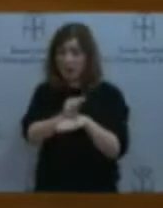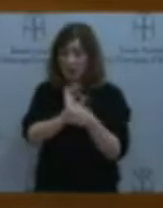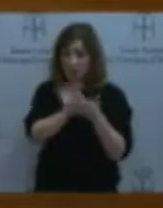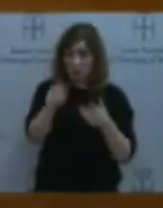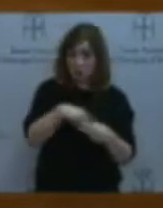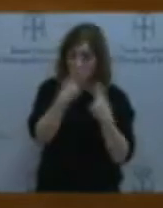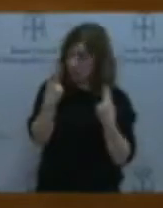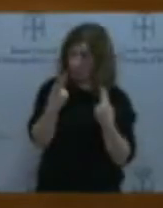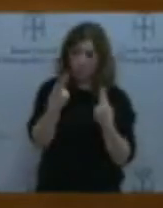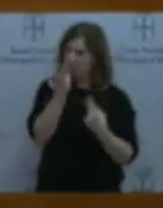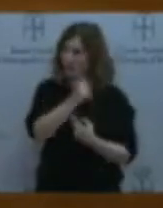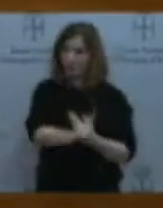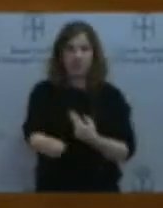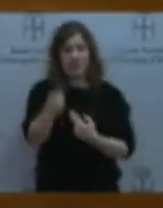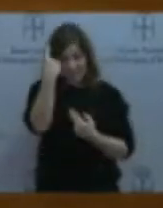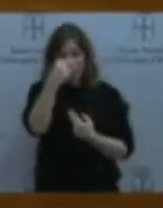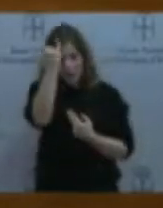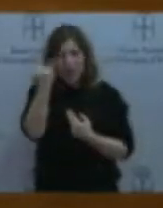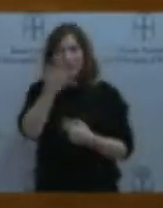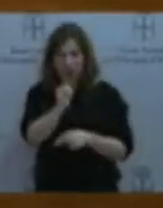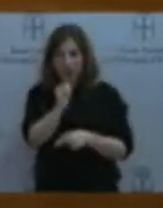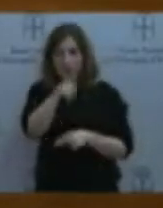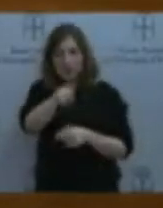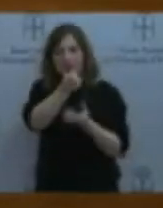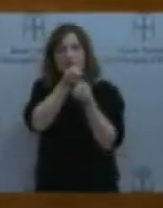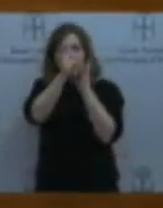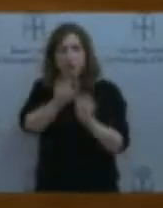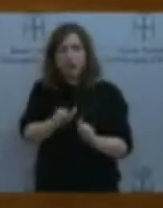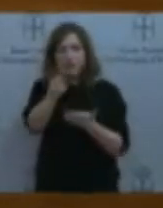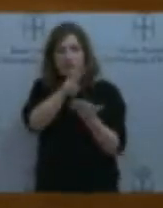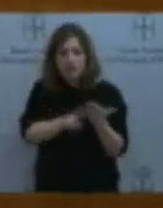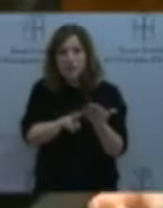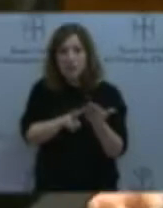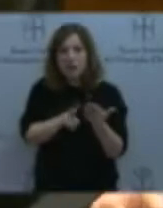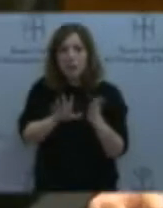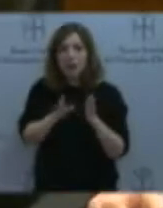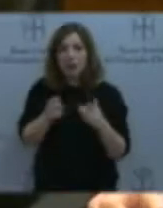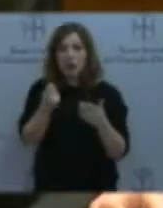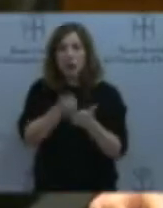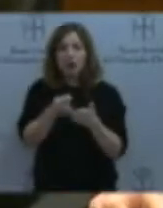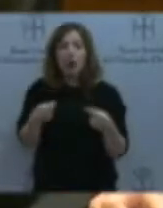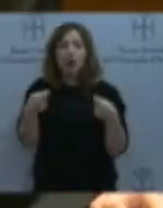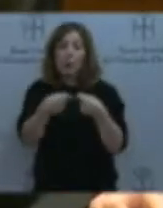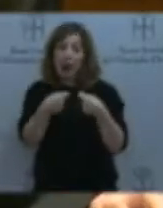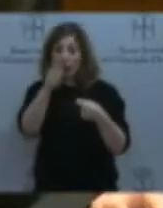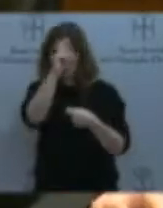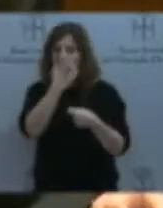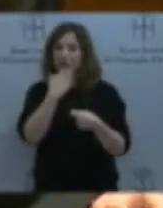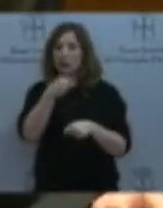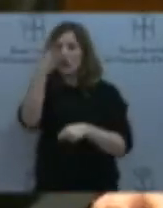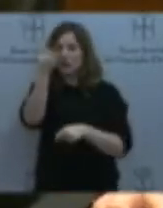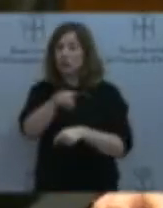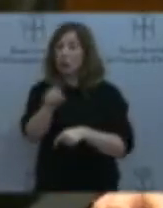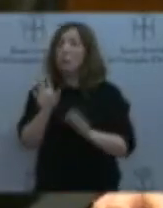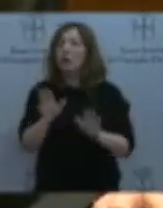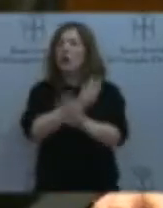tenemos ideas y cómo nos hemos leído los informes? Sin embargo, al copago no sé ustedes si se opusieron lo suficiente. En todo caso, quedó claro